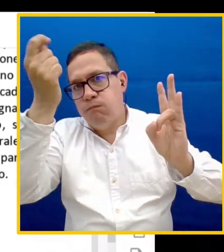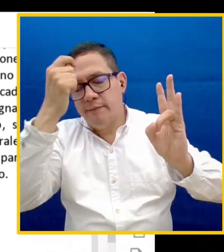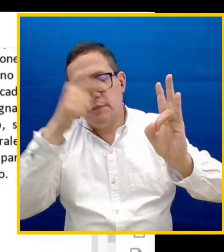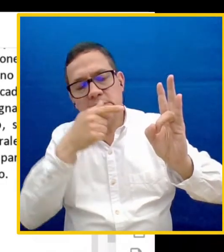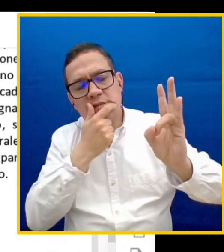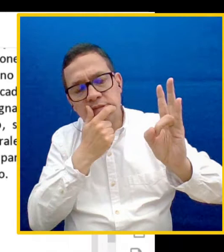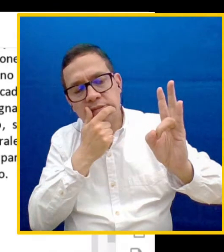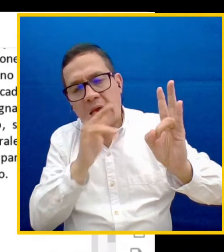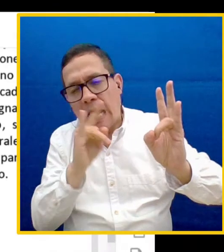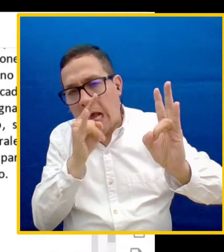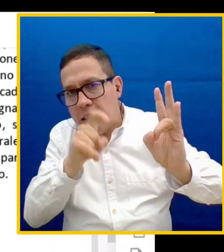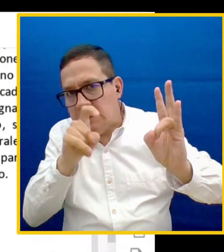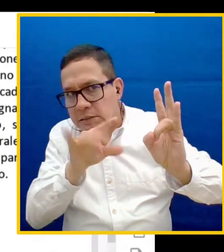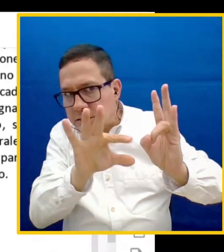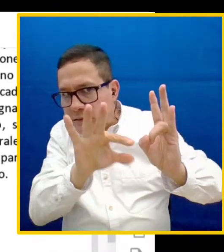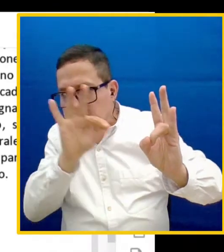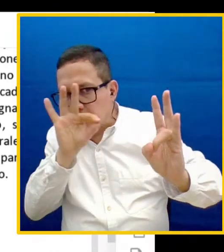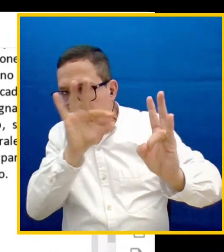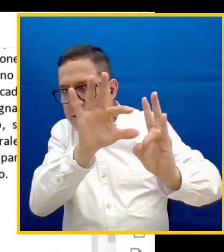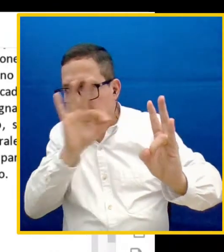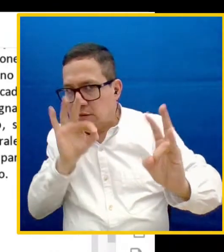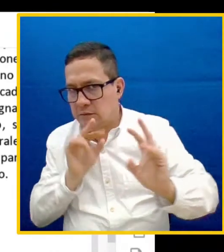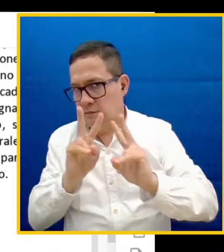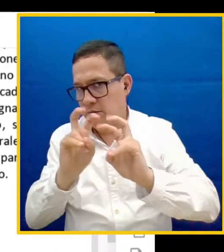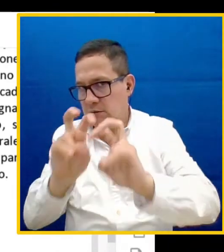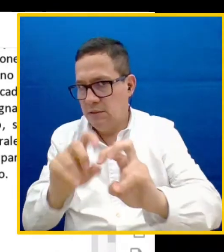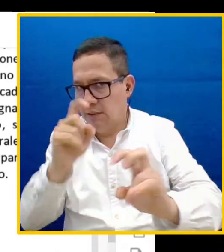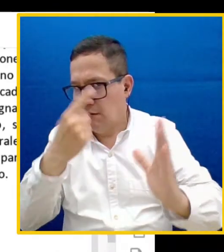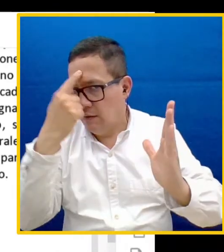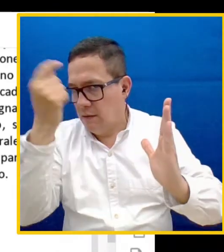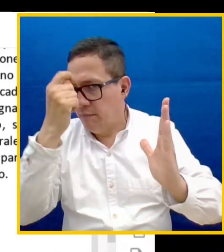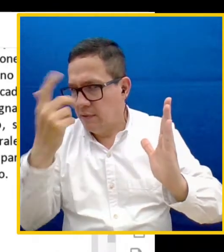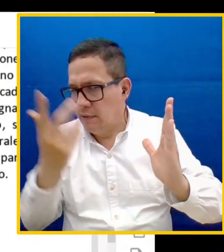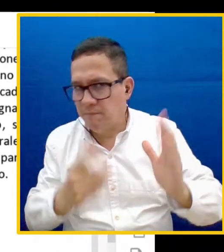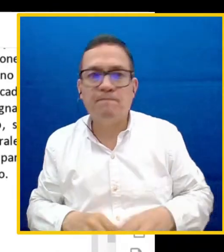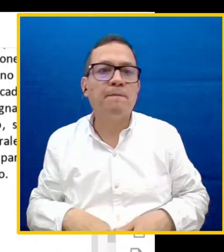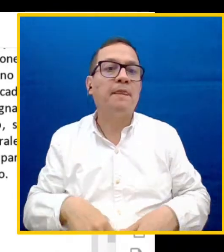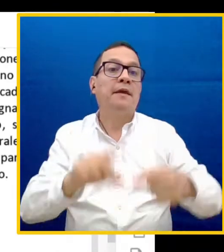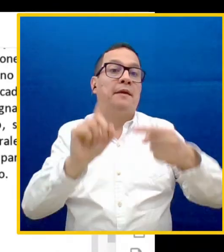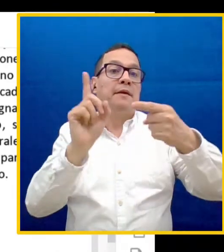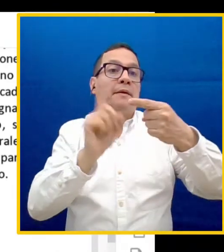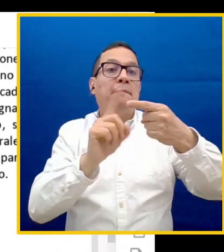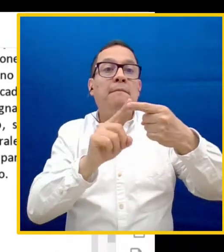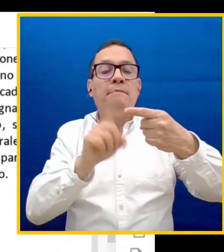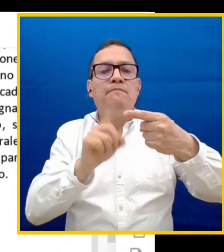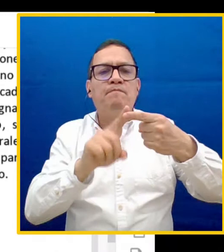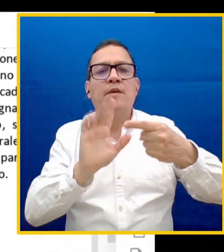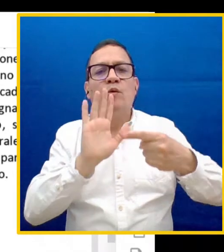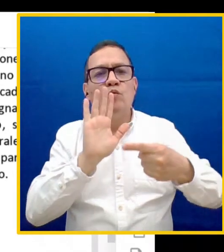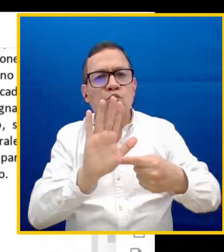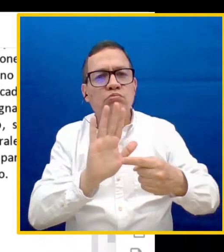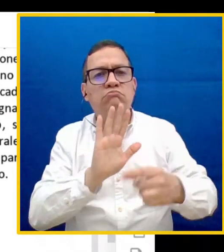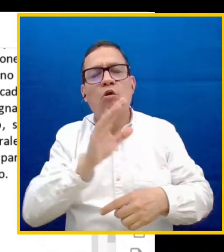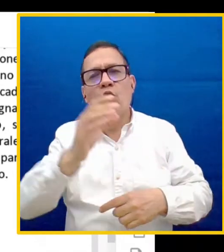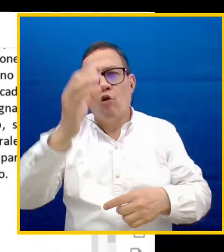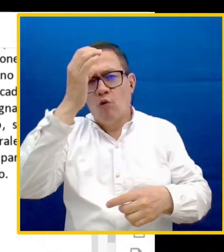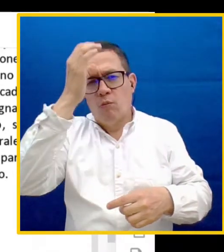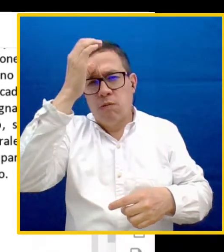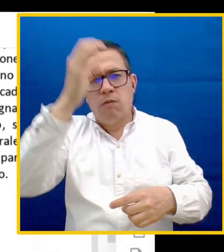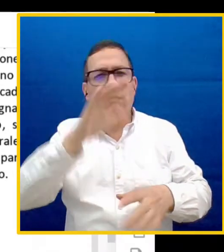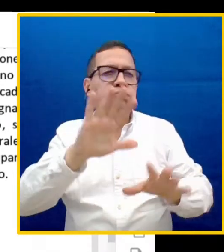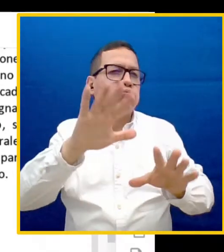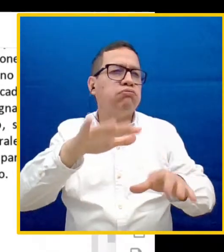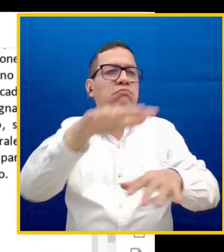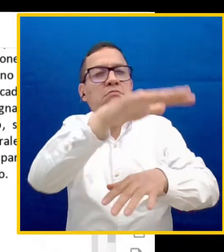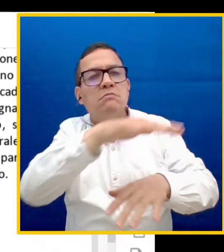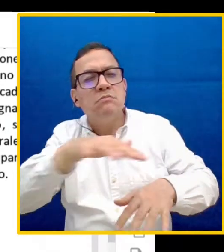de elegirlas para desarrollar una investigación. Primero, parten del concepto de que la realidad es algo